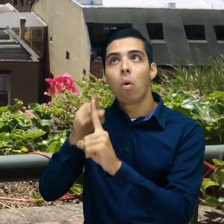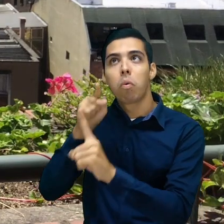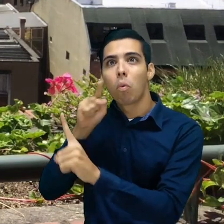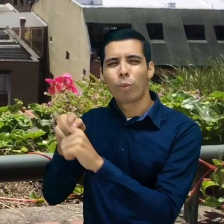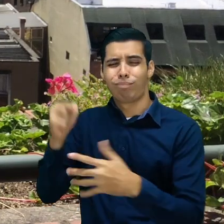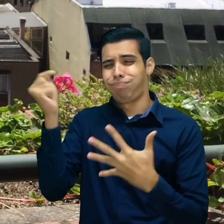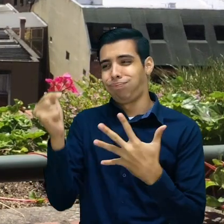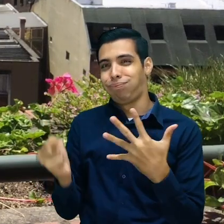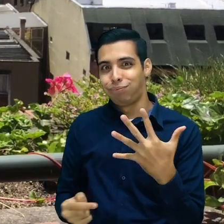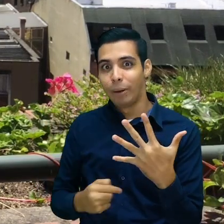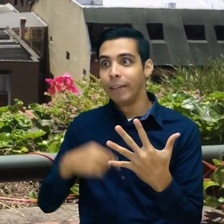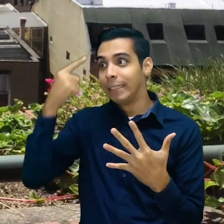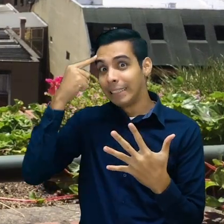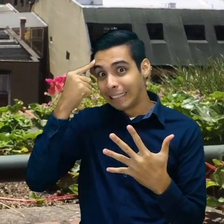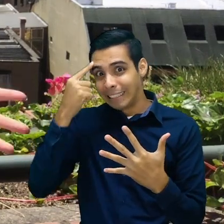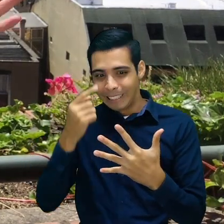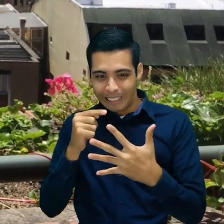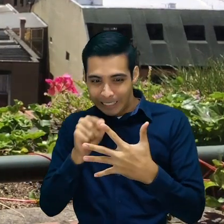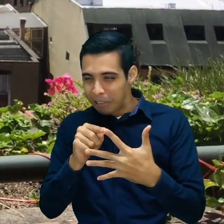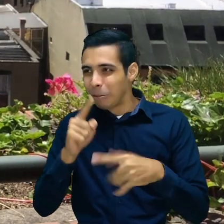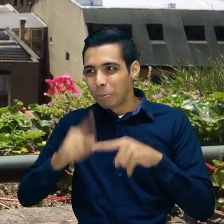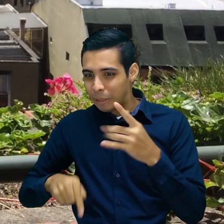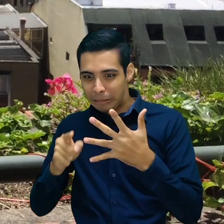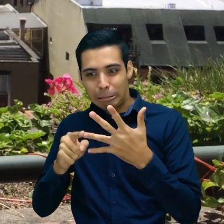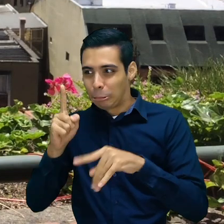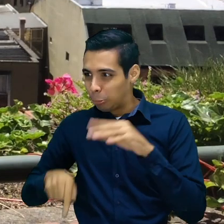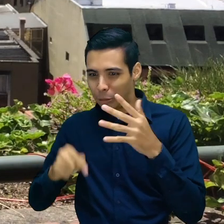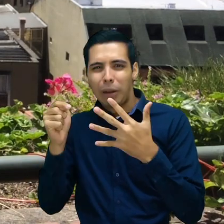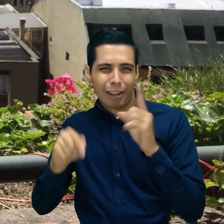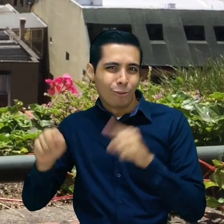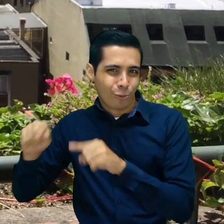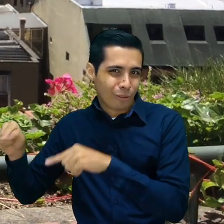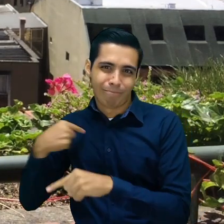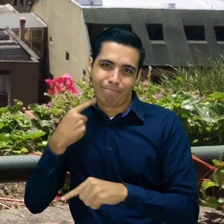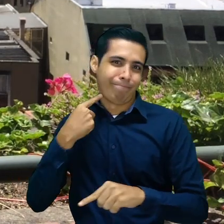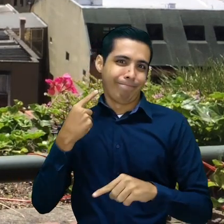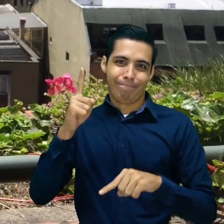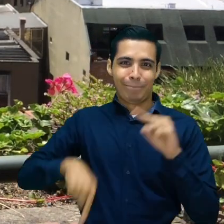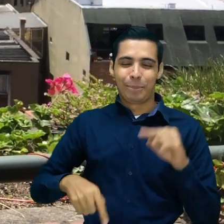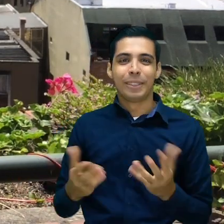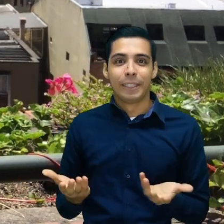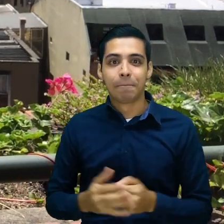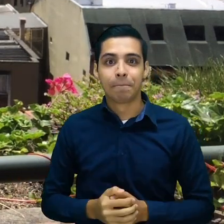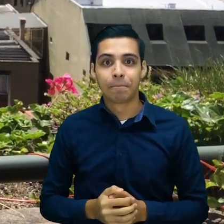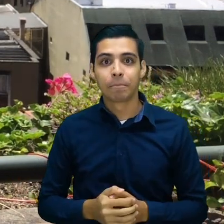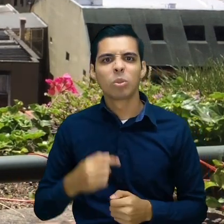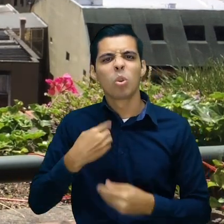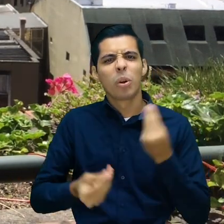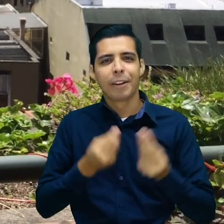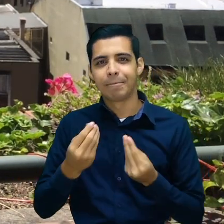o la mitad. Lo que hice el mes pasado fue retomar las metas que tenía y colocarlas en una plantilla de Excel y después ubicar tareas